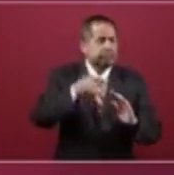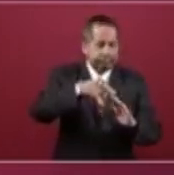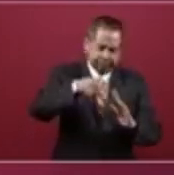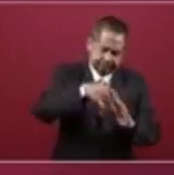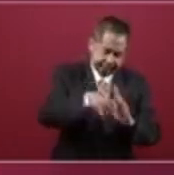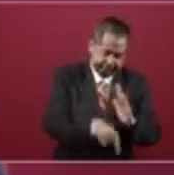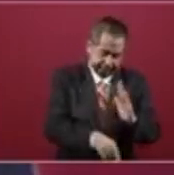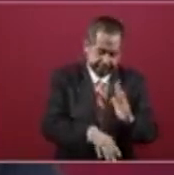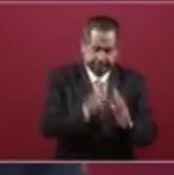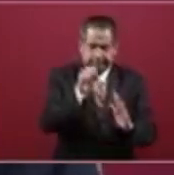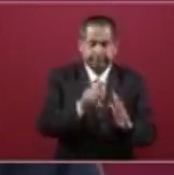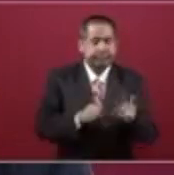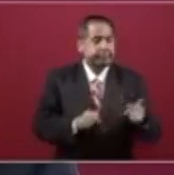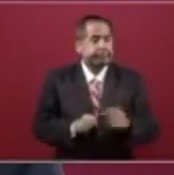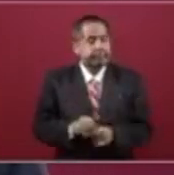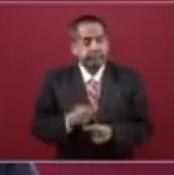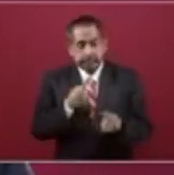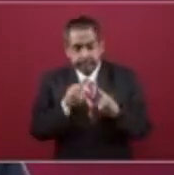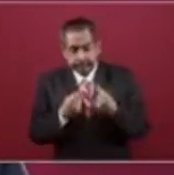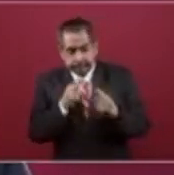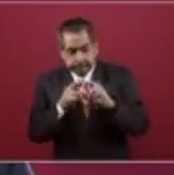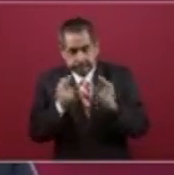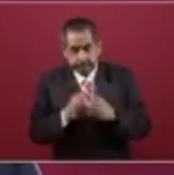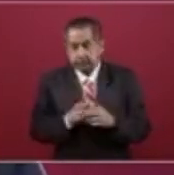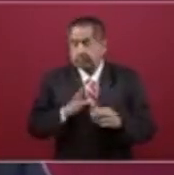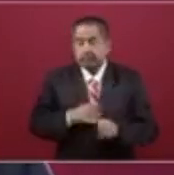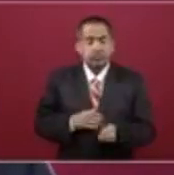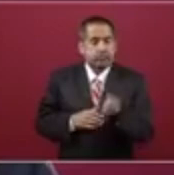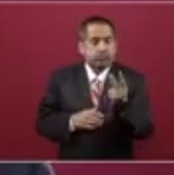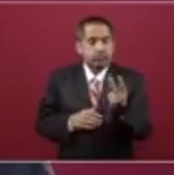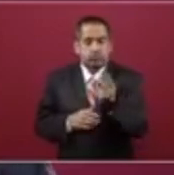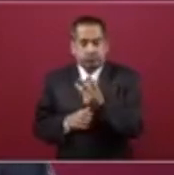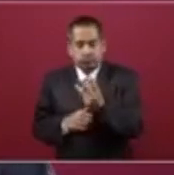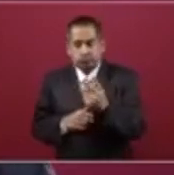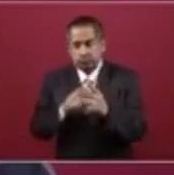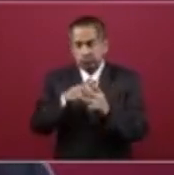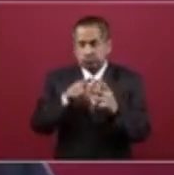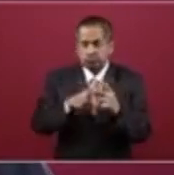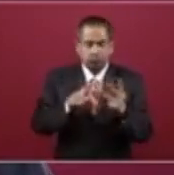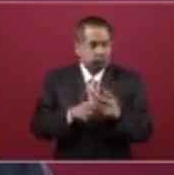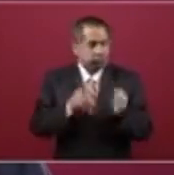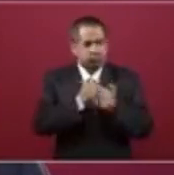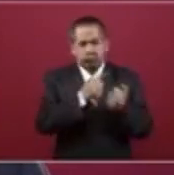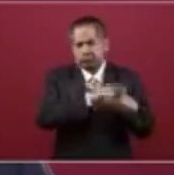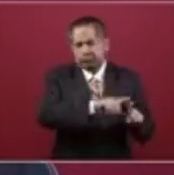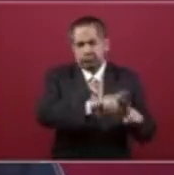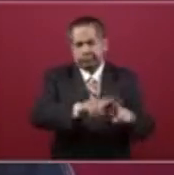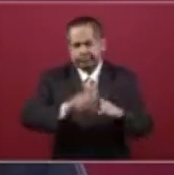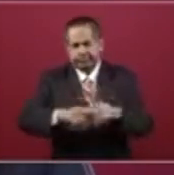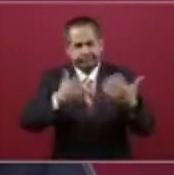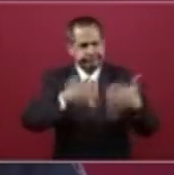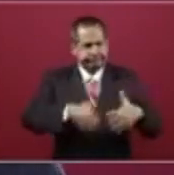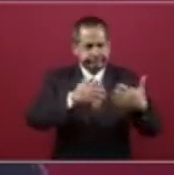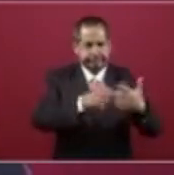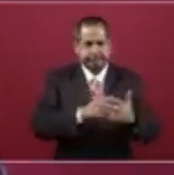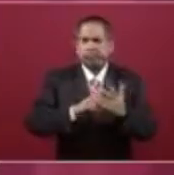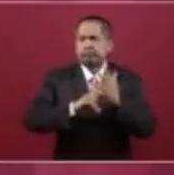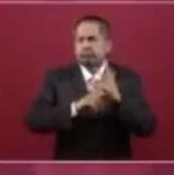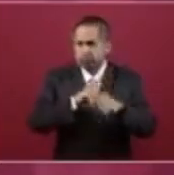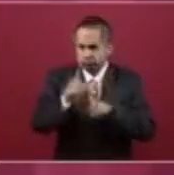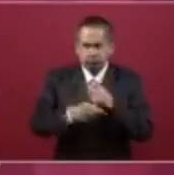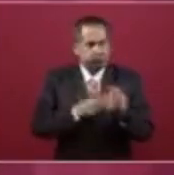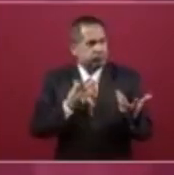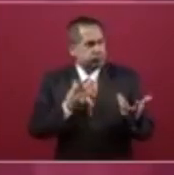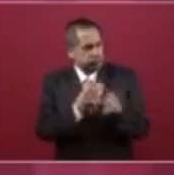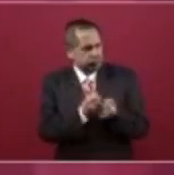pozos. A partir de esas reuniones, fueron dos o tres con todas estas empresas, volvimos a reunirnos